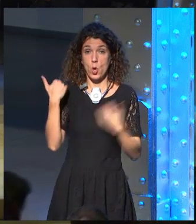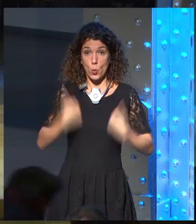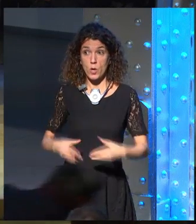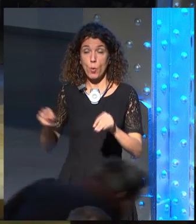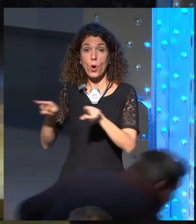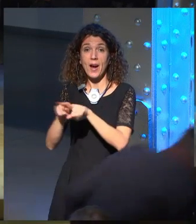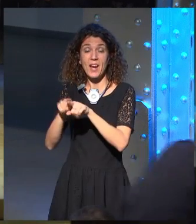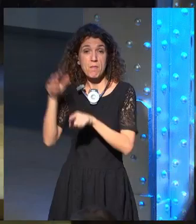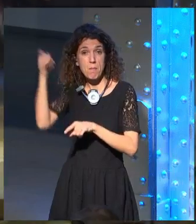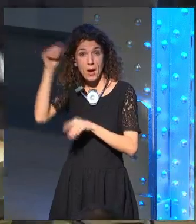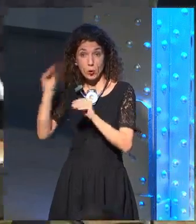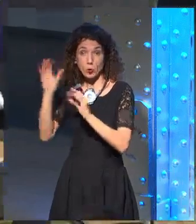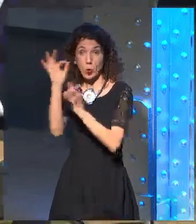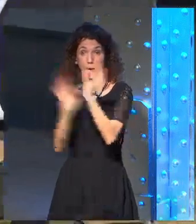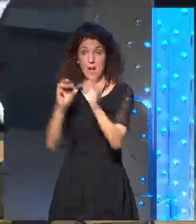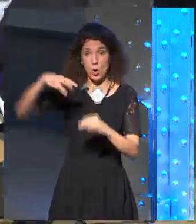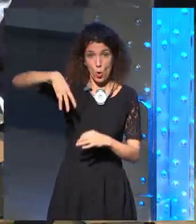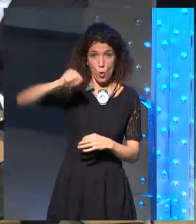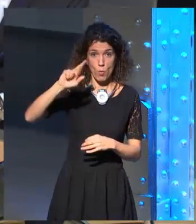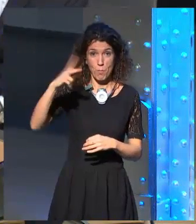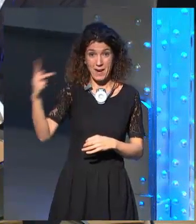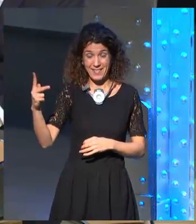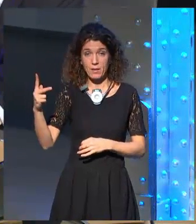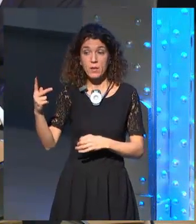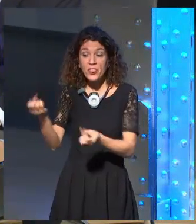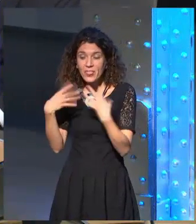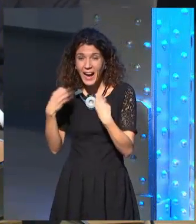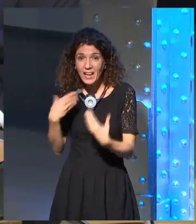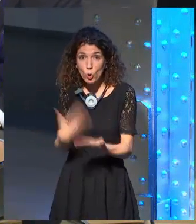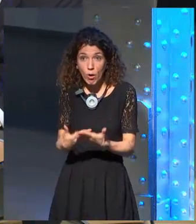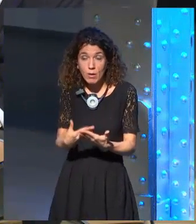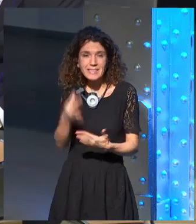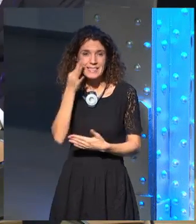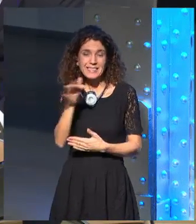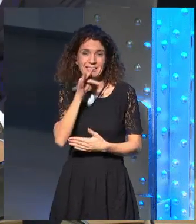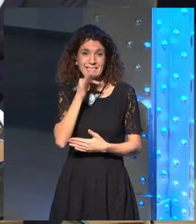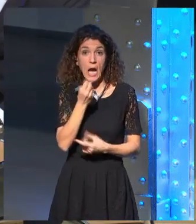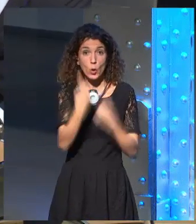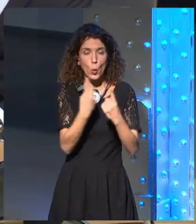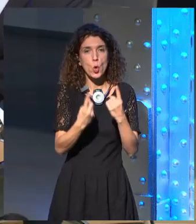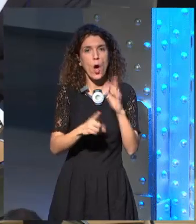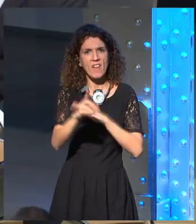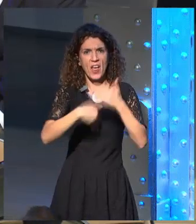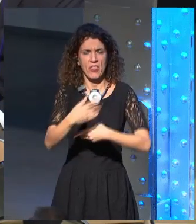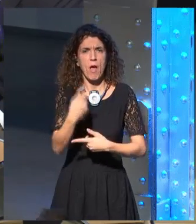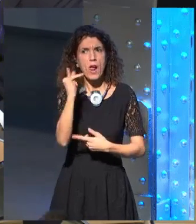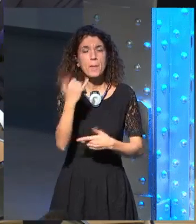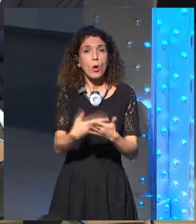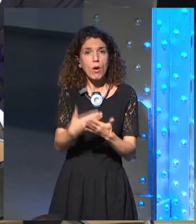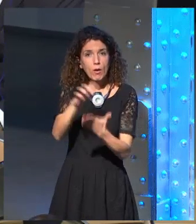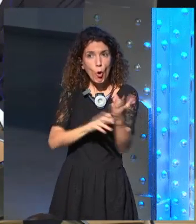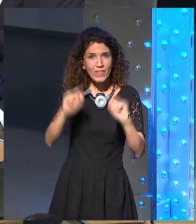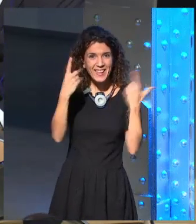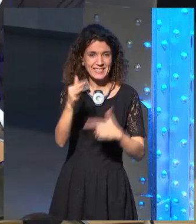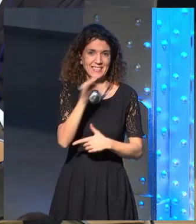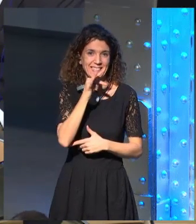de su hermano gemelo, Mark. Y esos datos todavía no los tenemos encima de la mesa, hay algunos avances, pero no sabemos lo que va a ocurrir. Bueno,